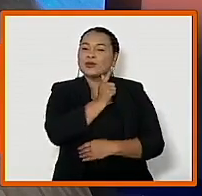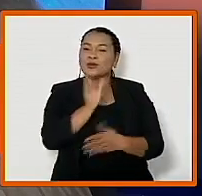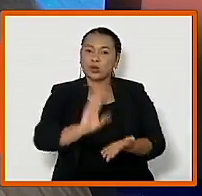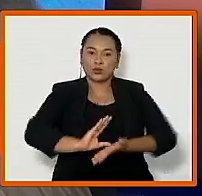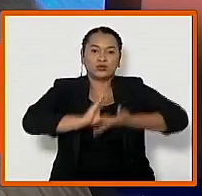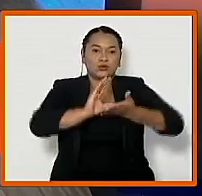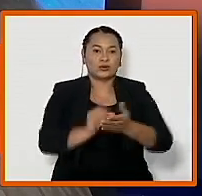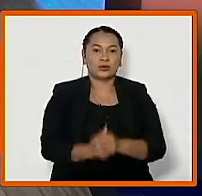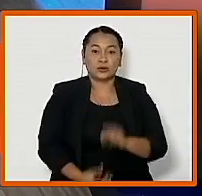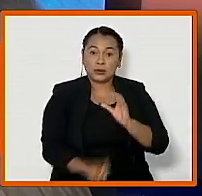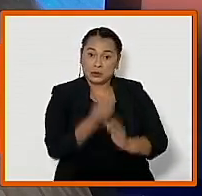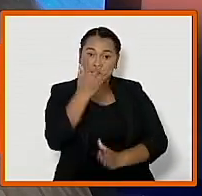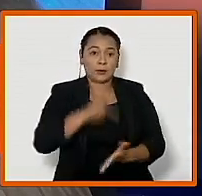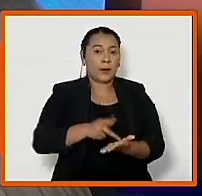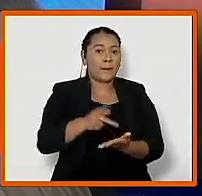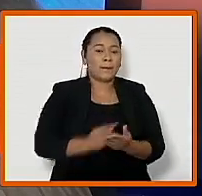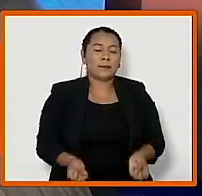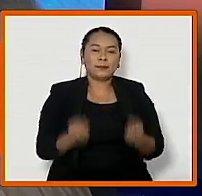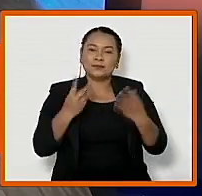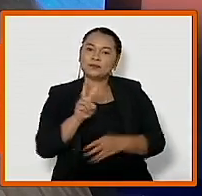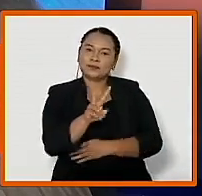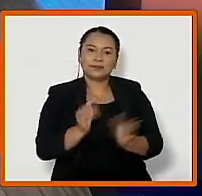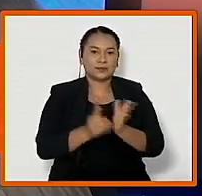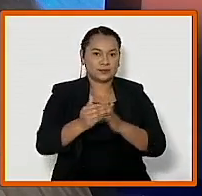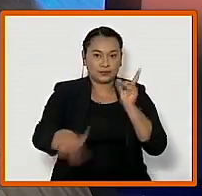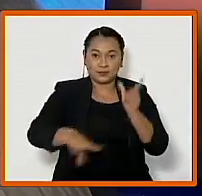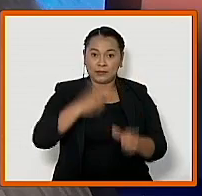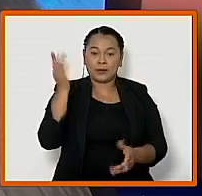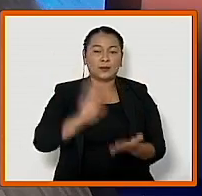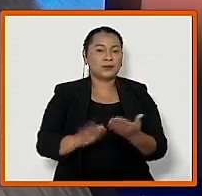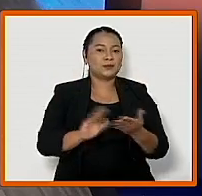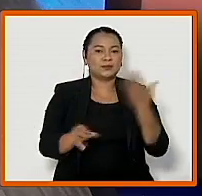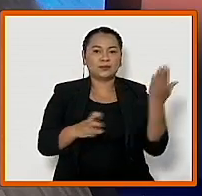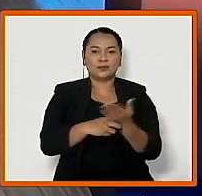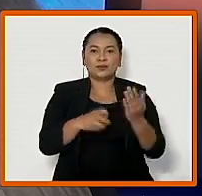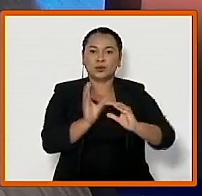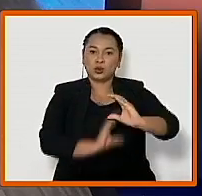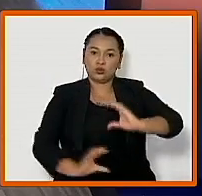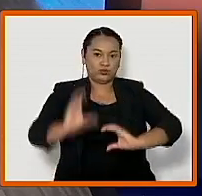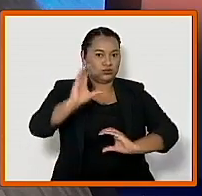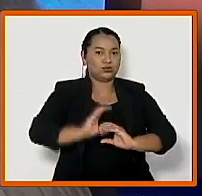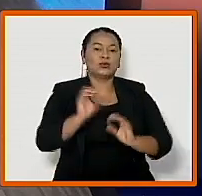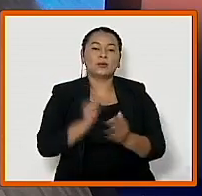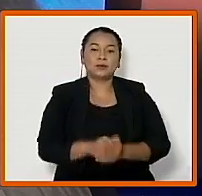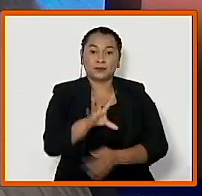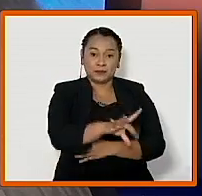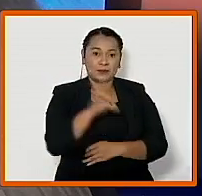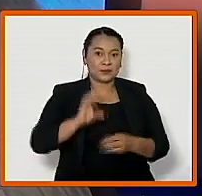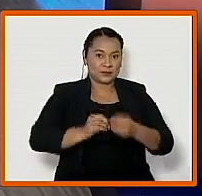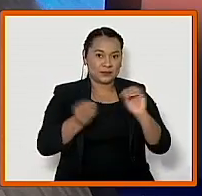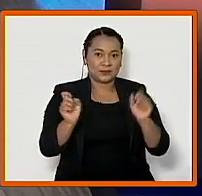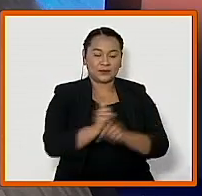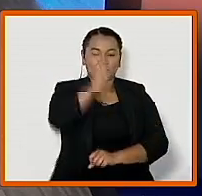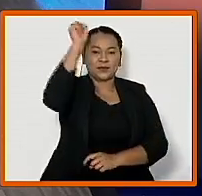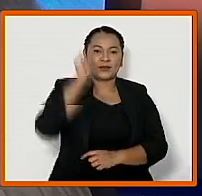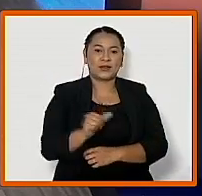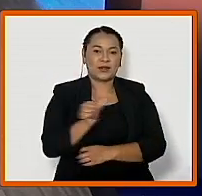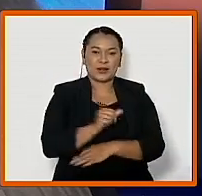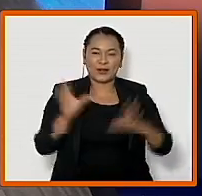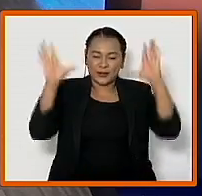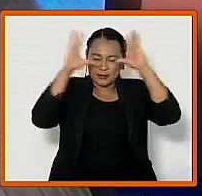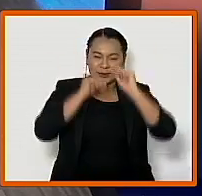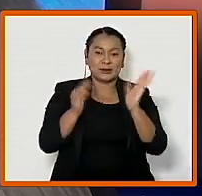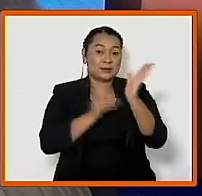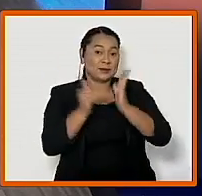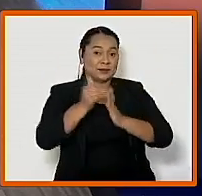nuestro nuevo monto está en 2 millones de lempiras al realizar tu jugada doble. Aún estás a tiempo de adquirir tus 6 números favoritos para nuestra noche millonaria. Y